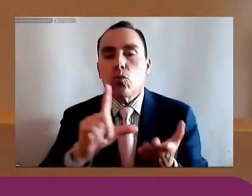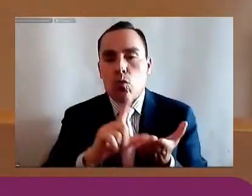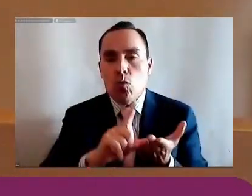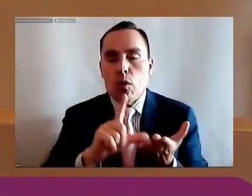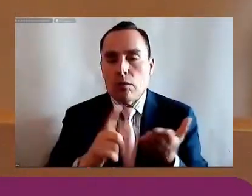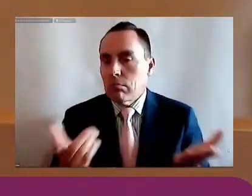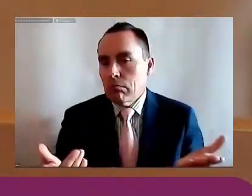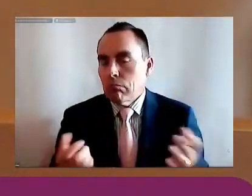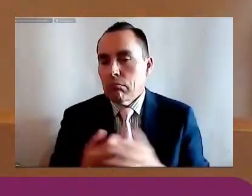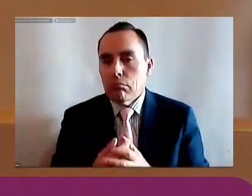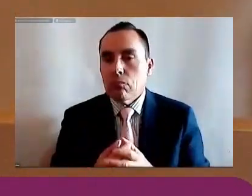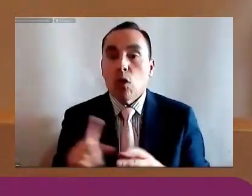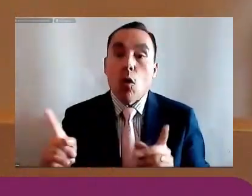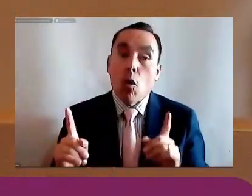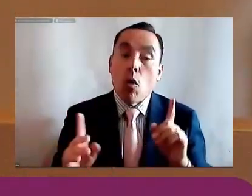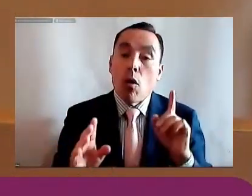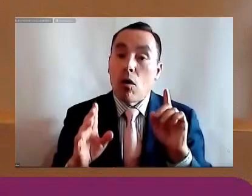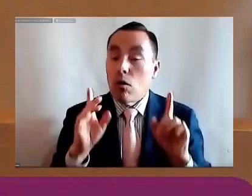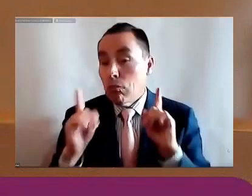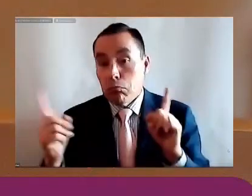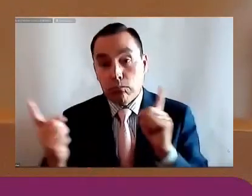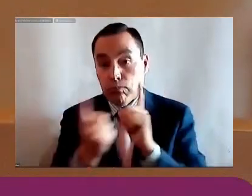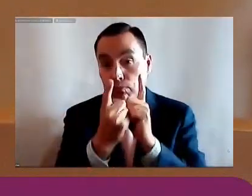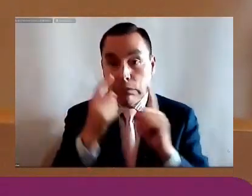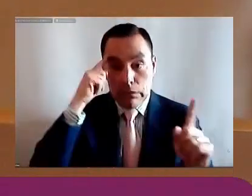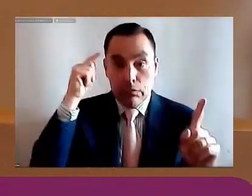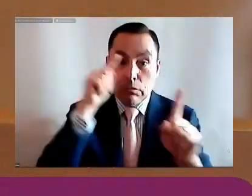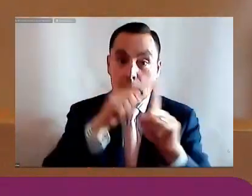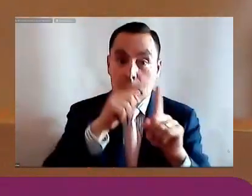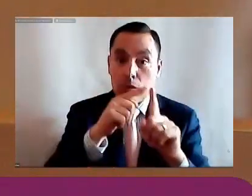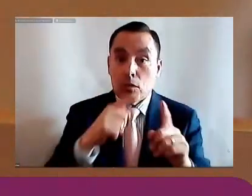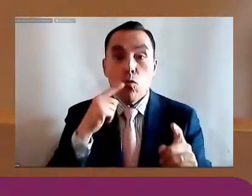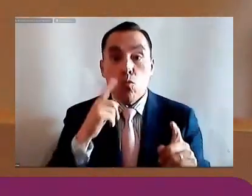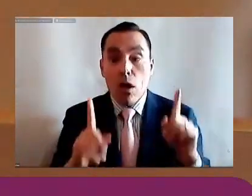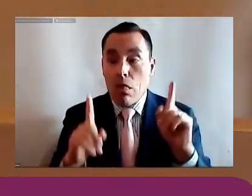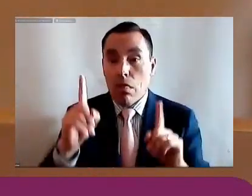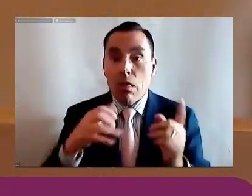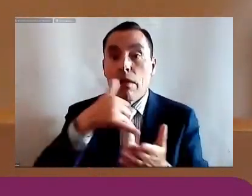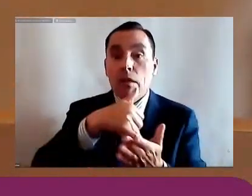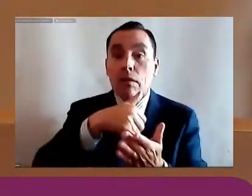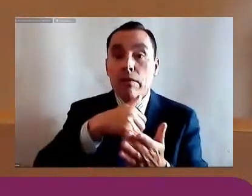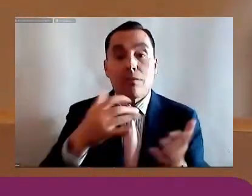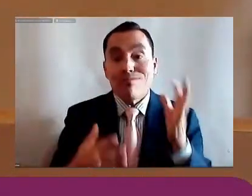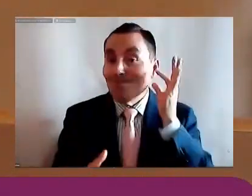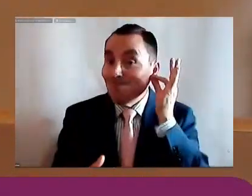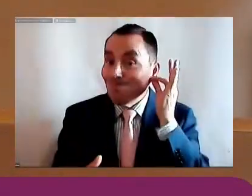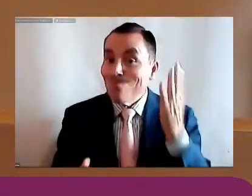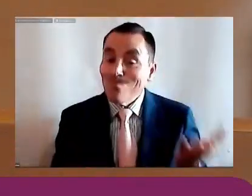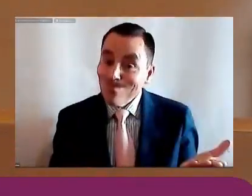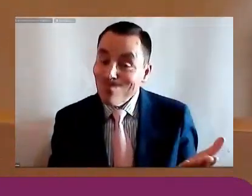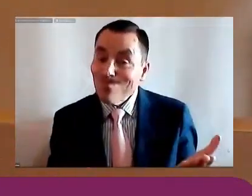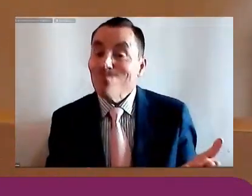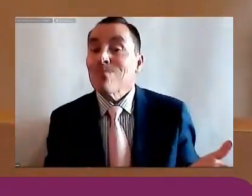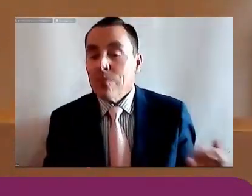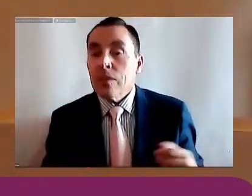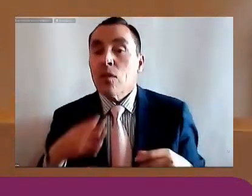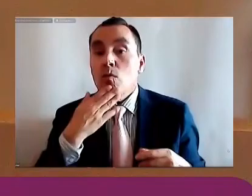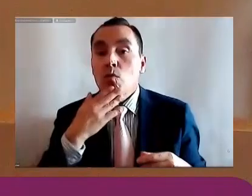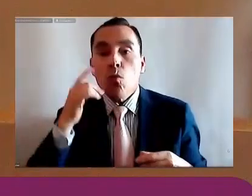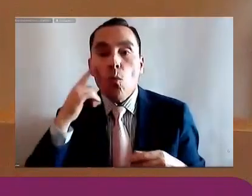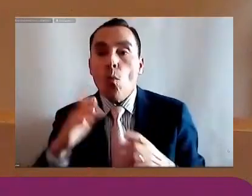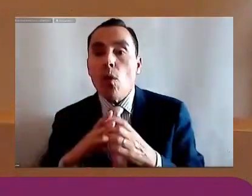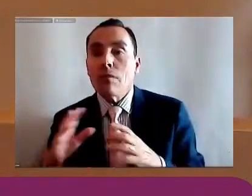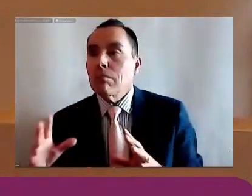por autotutela directa, y sabemos quién es la parte más débil, o por el gerente de recursos humanos, que generalmente no es